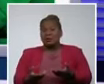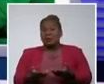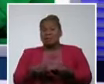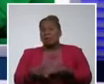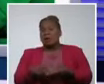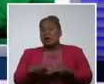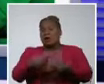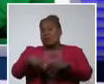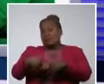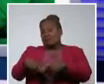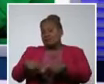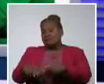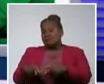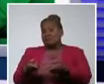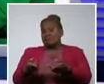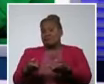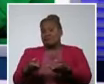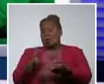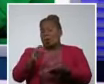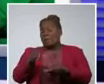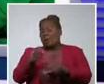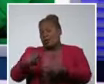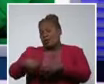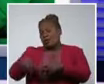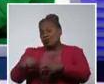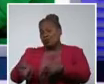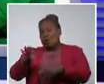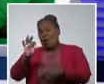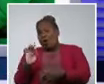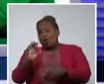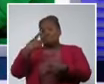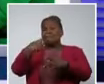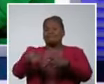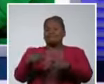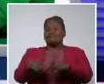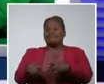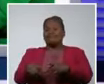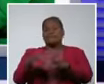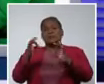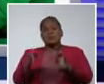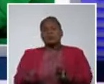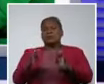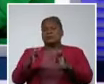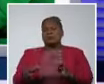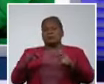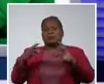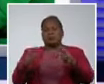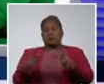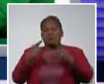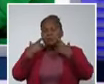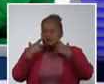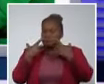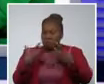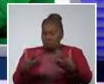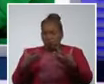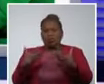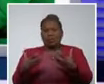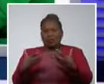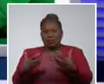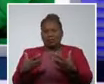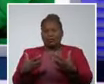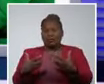abastecimiento se concentran, o por otras razones, pero siempre reiteramos la importancia de, en estos